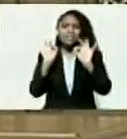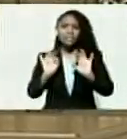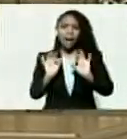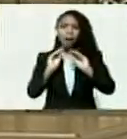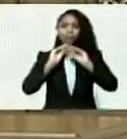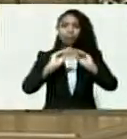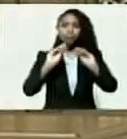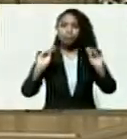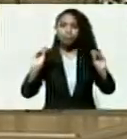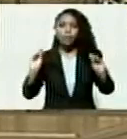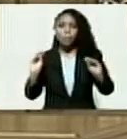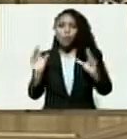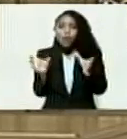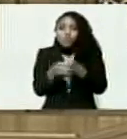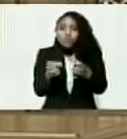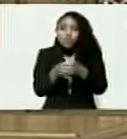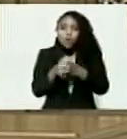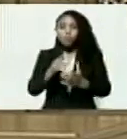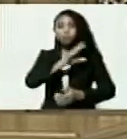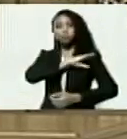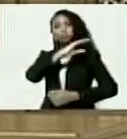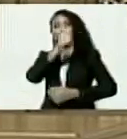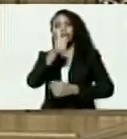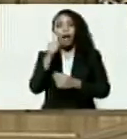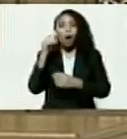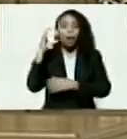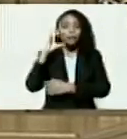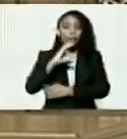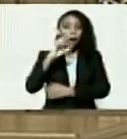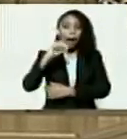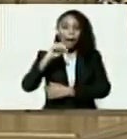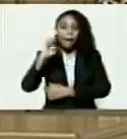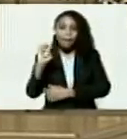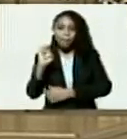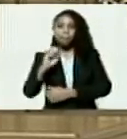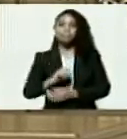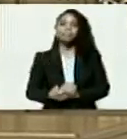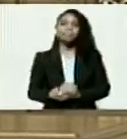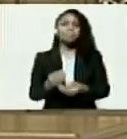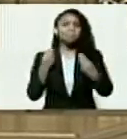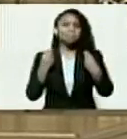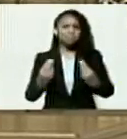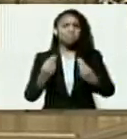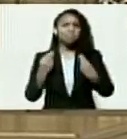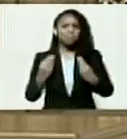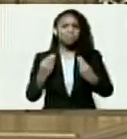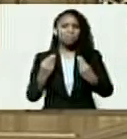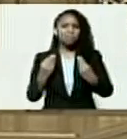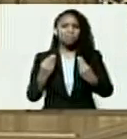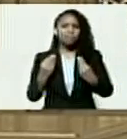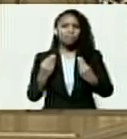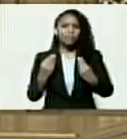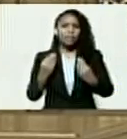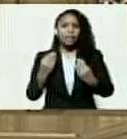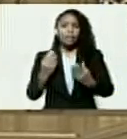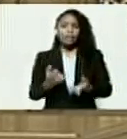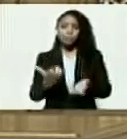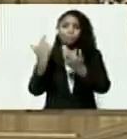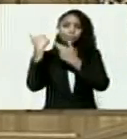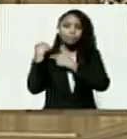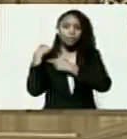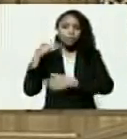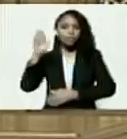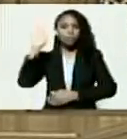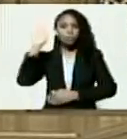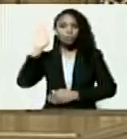convocada por la Junta Directiva del Consejo Nacional Electoral para precisamente designar y